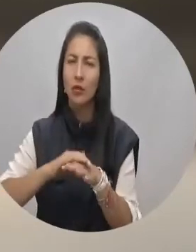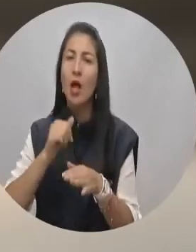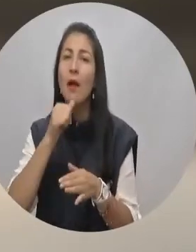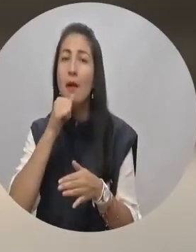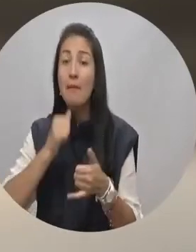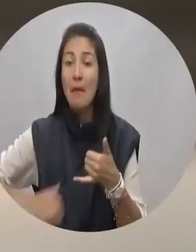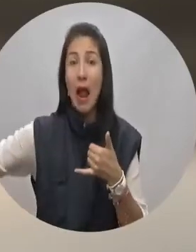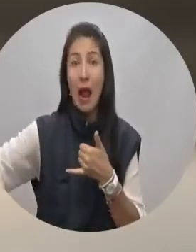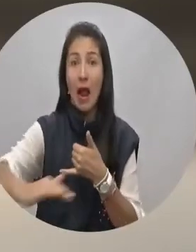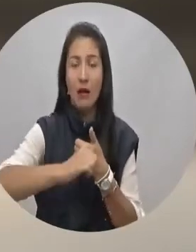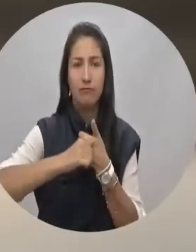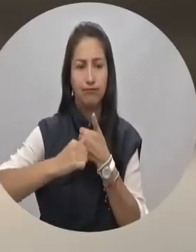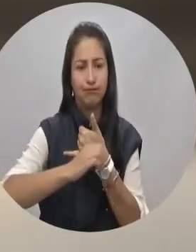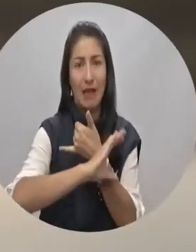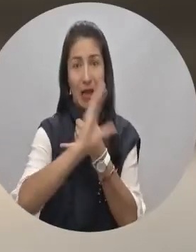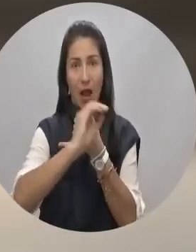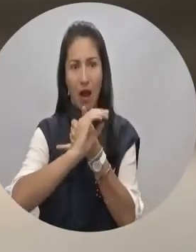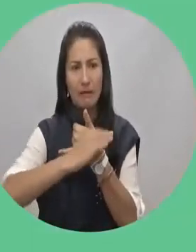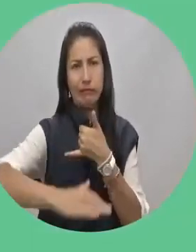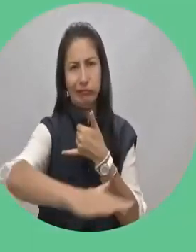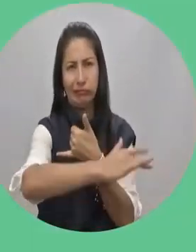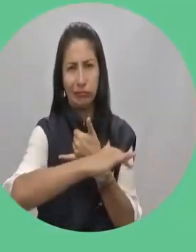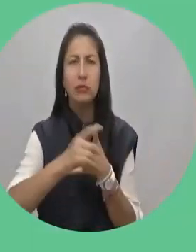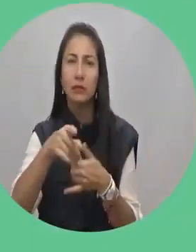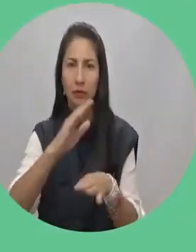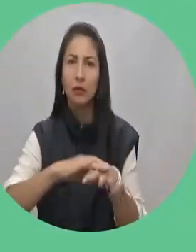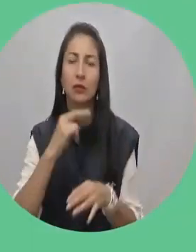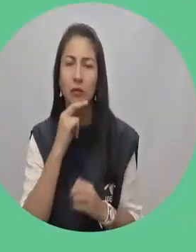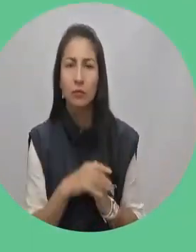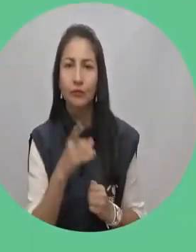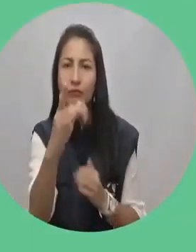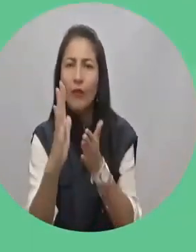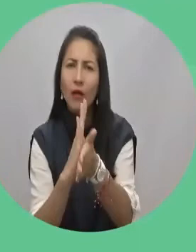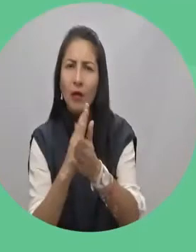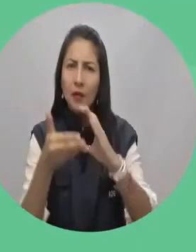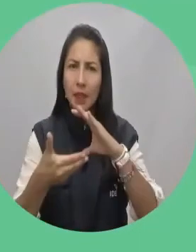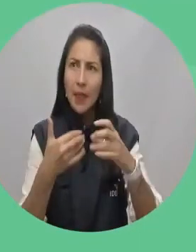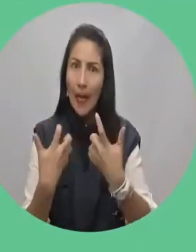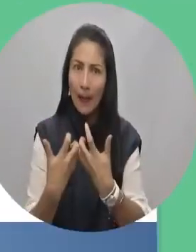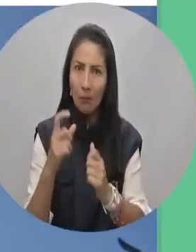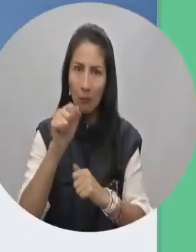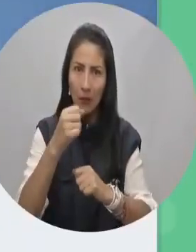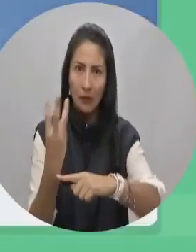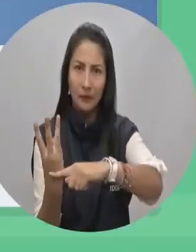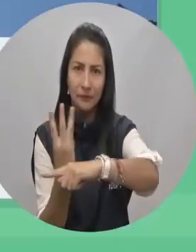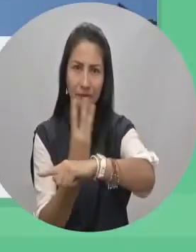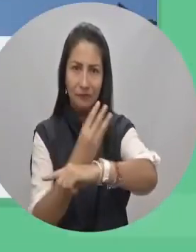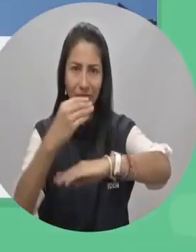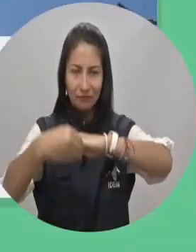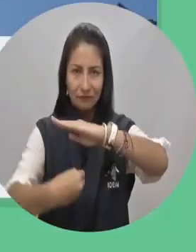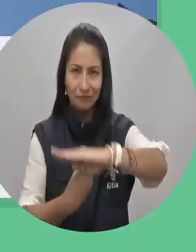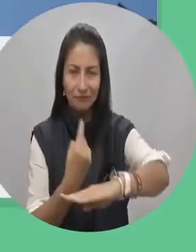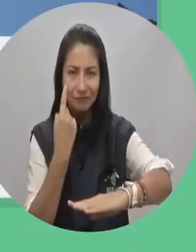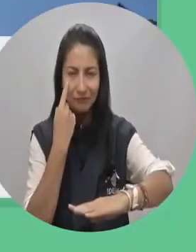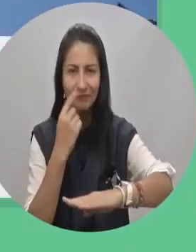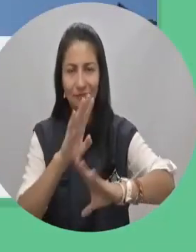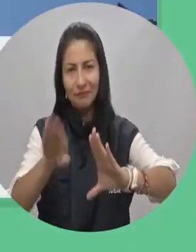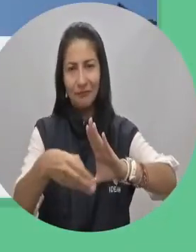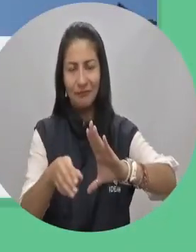oleaje y vientos fuertes en el mar Caribe colombiano. Para mayor información sobre el pronóstico del tiempo, visítenos en